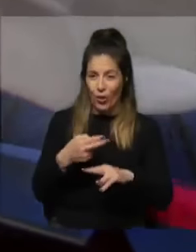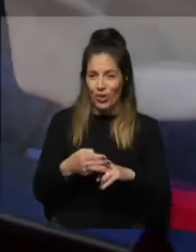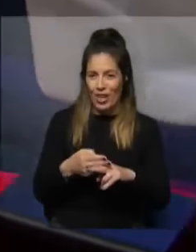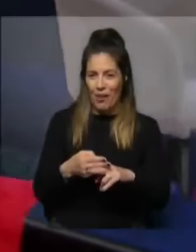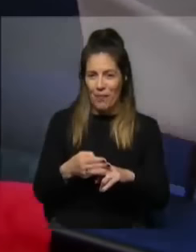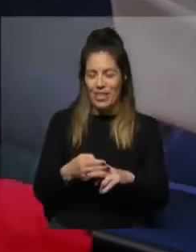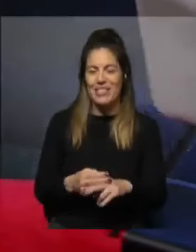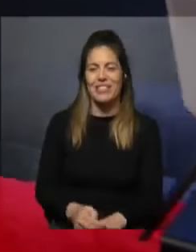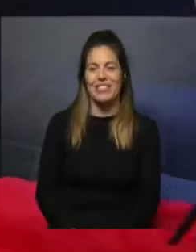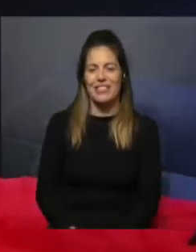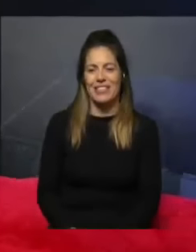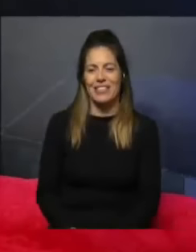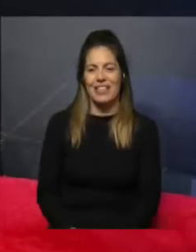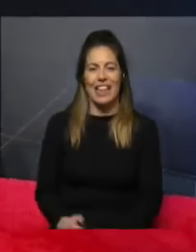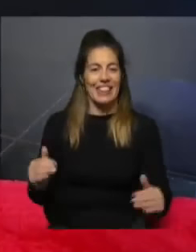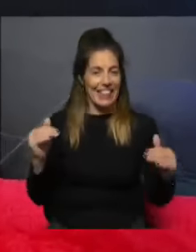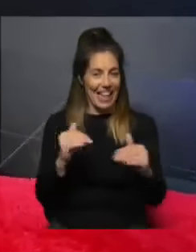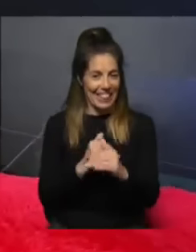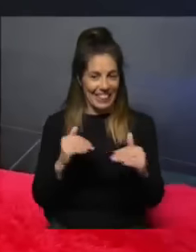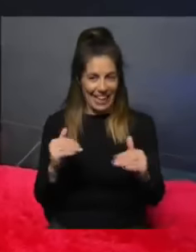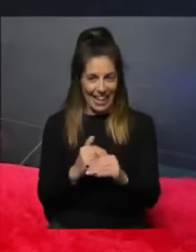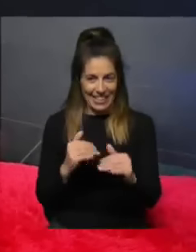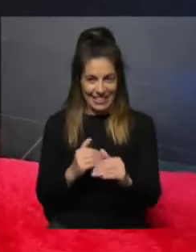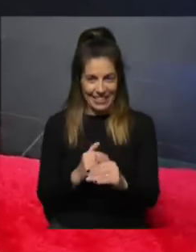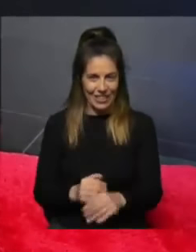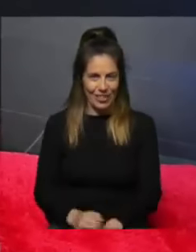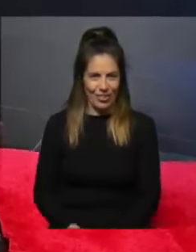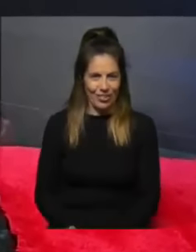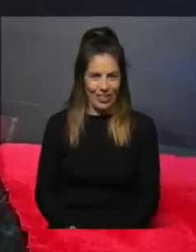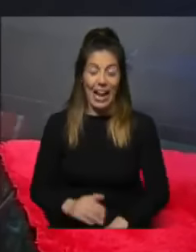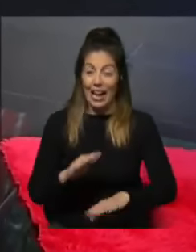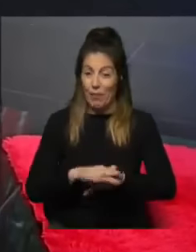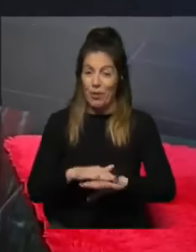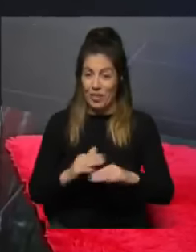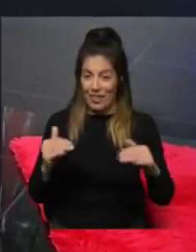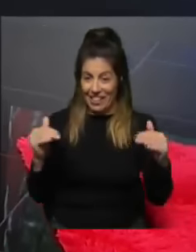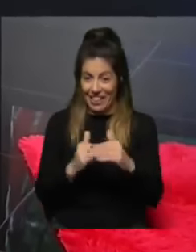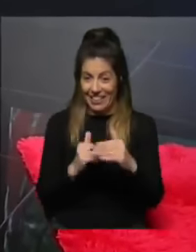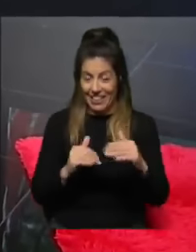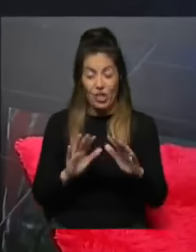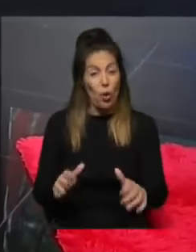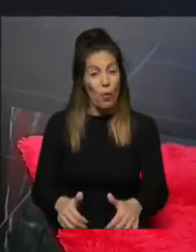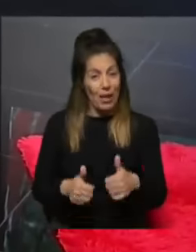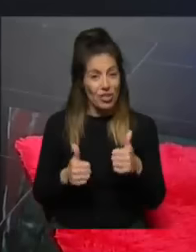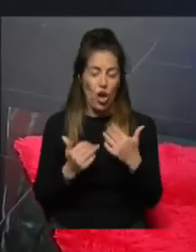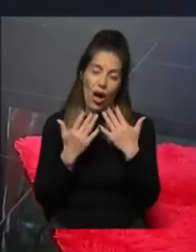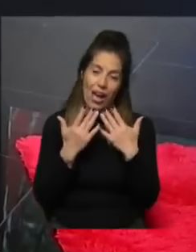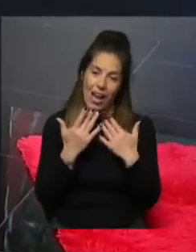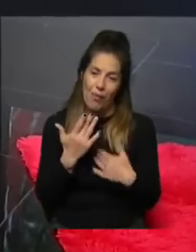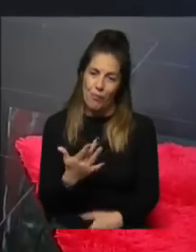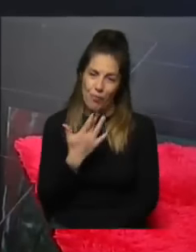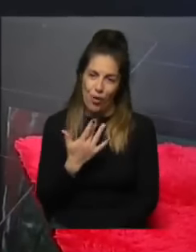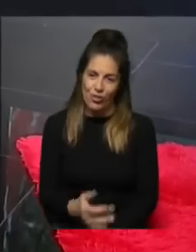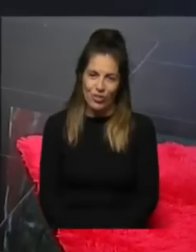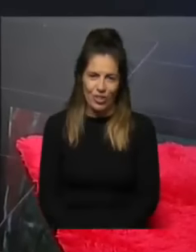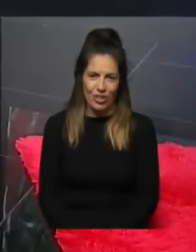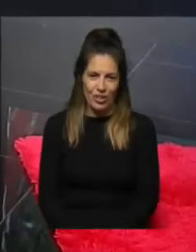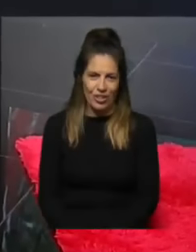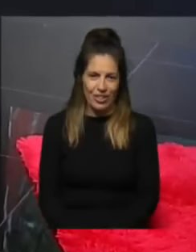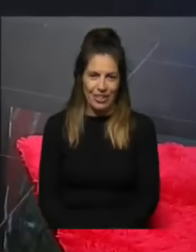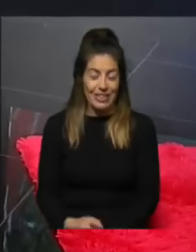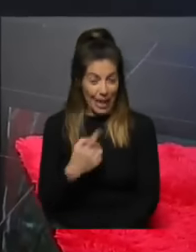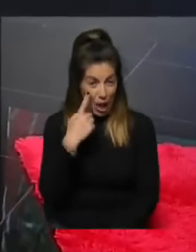del tránsito, hola. Lucía. ¿Cómo bienvenida? Andan? Muchas gracias. ¿Cómo pasó? Hermoso. Qué lindo, se muy le nota lindo. En la